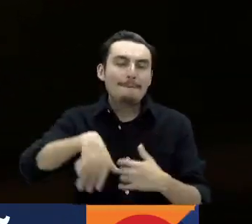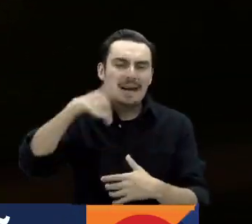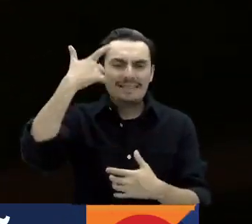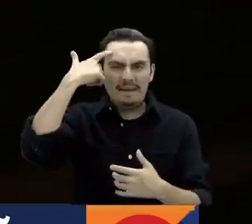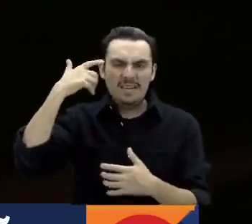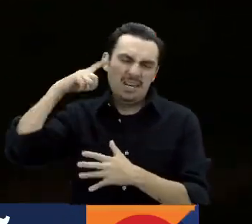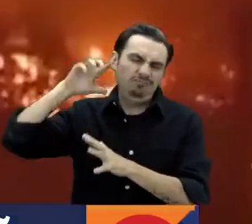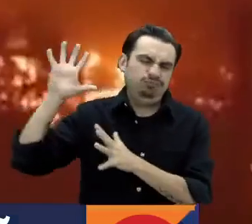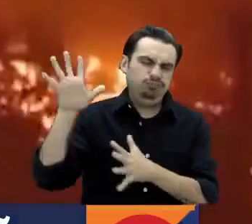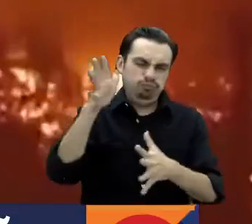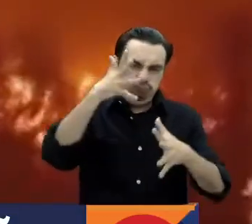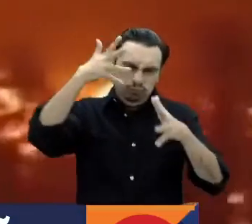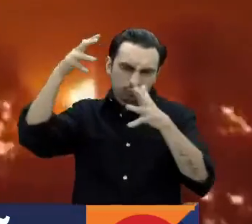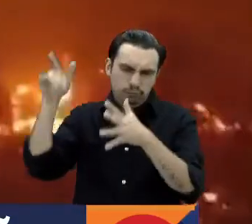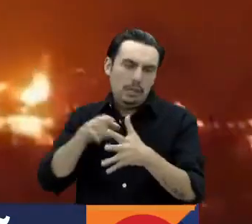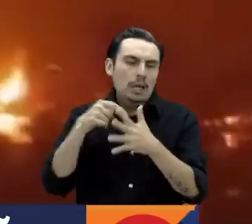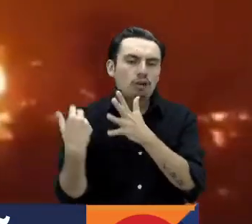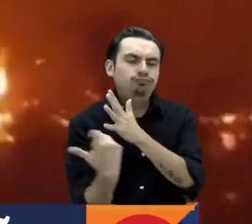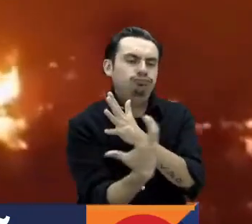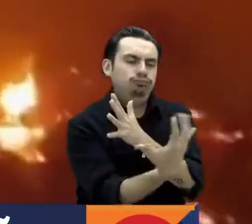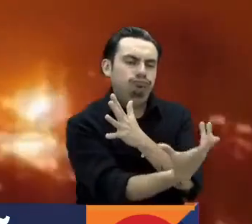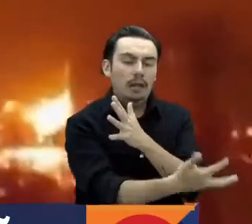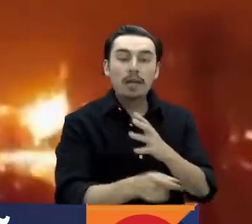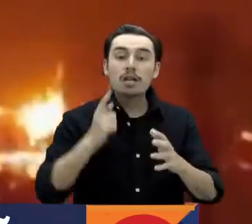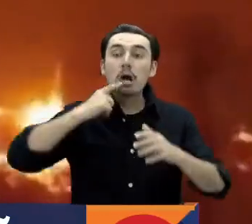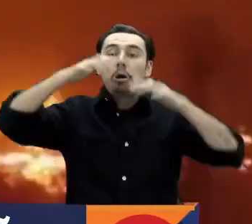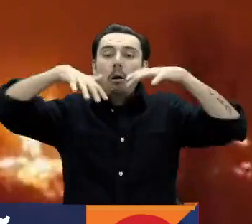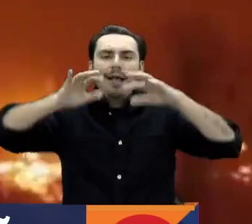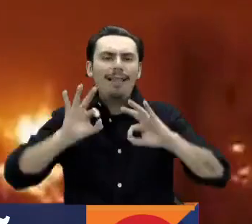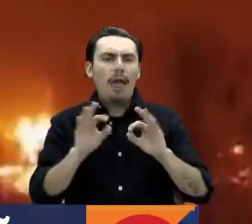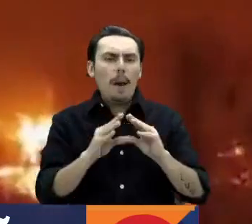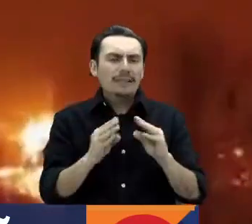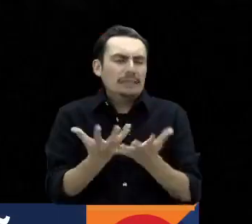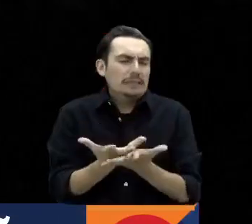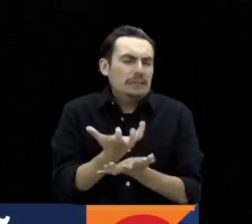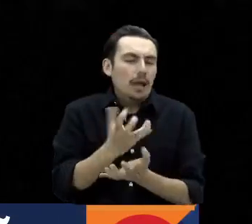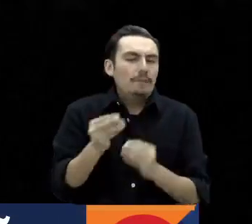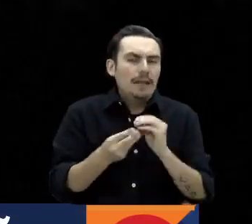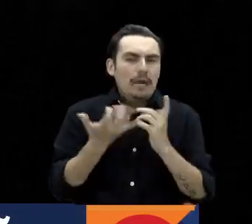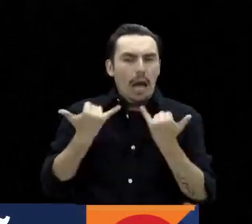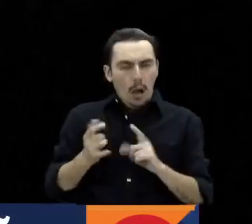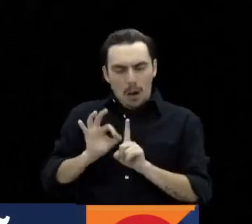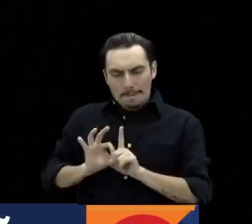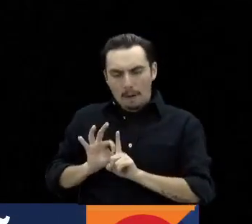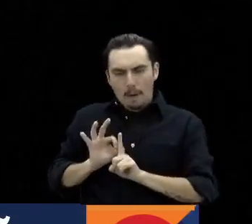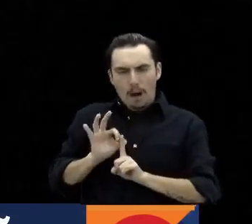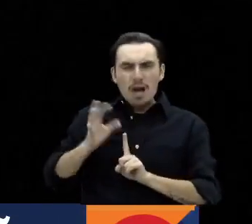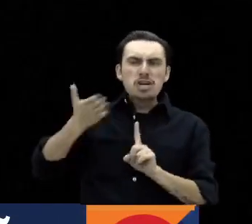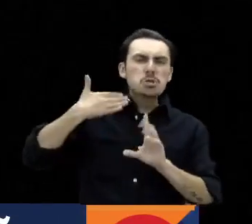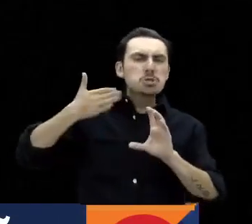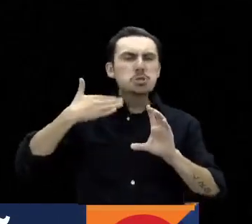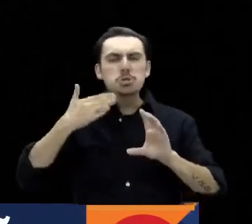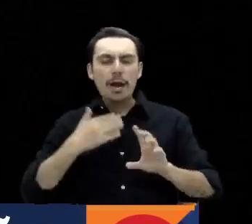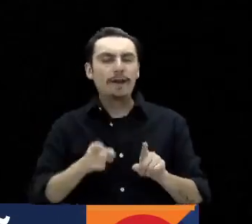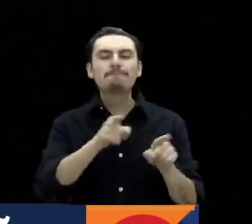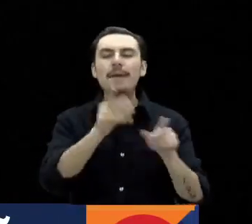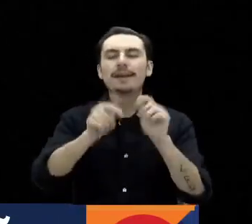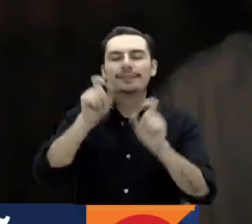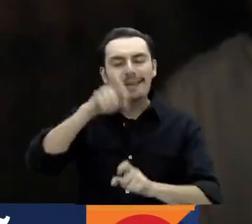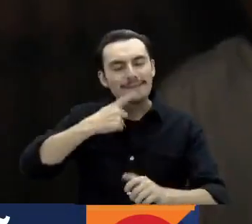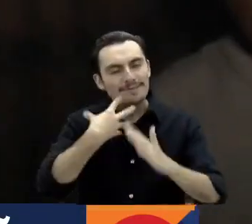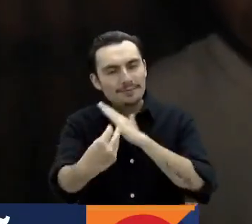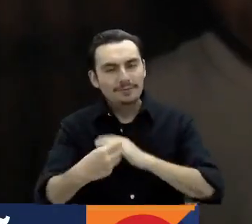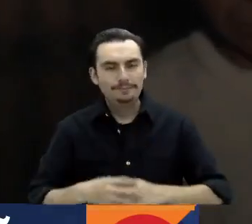potentes ráfagas de viento, poca humedad y altas temperaturas propias de la época y la inminente orden de evacuar.